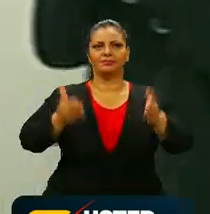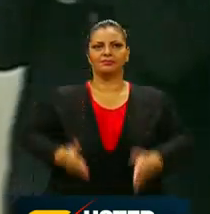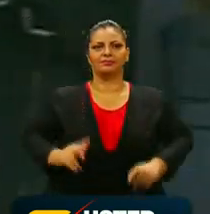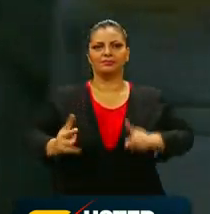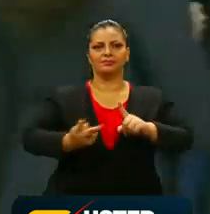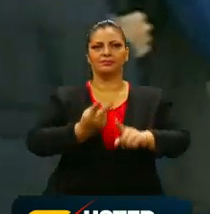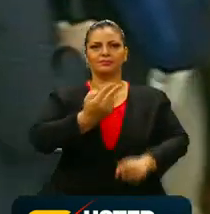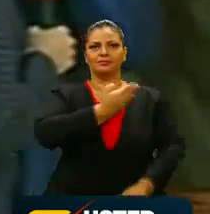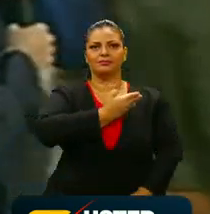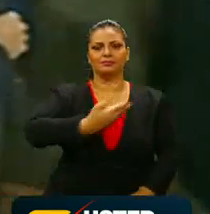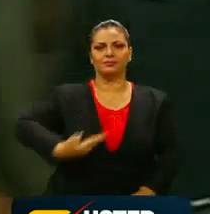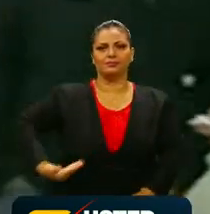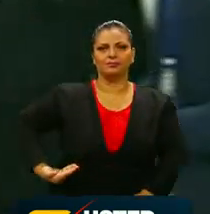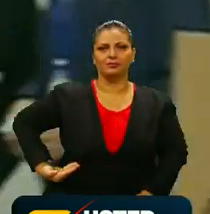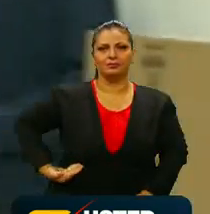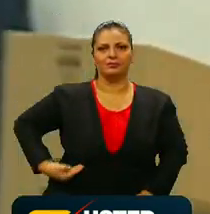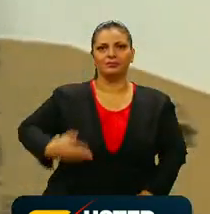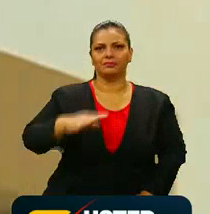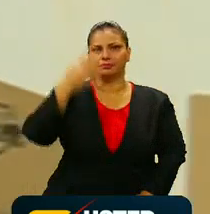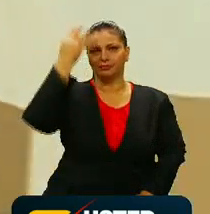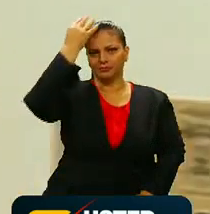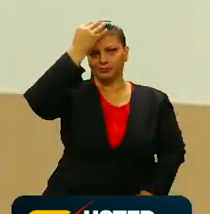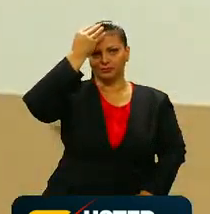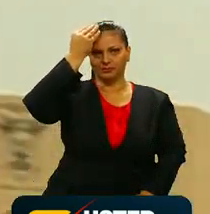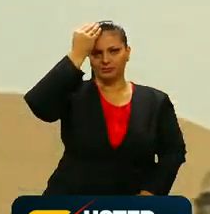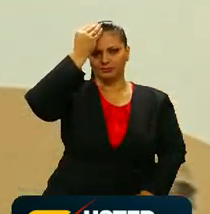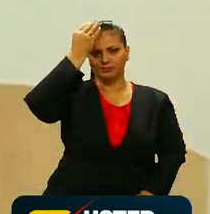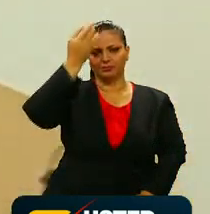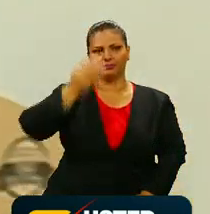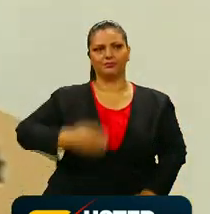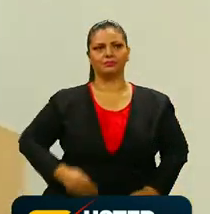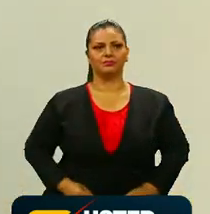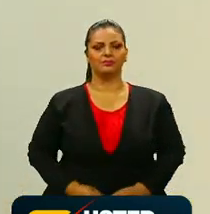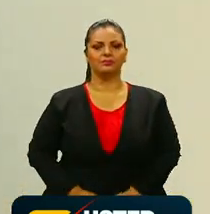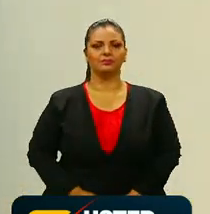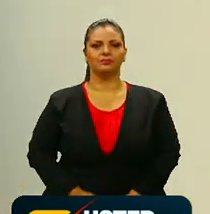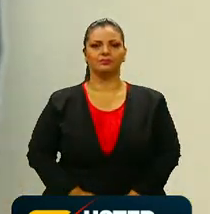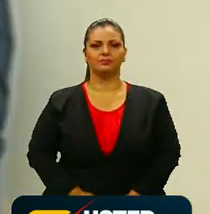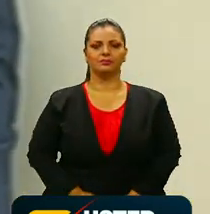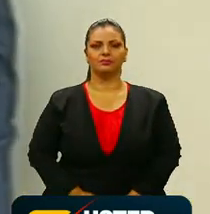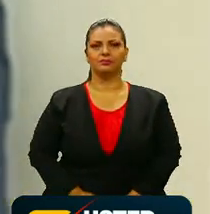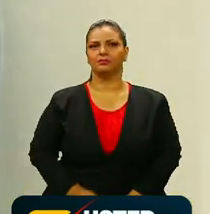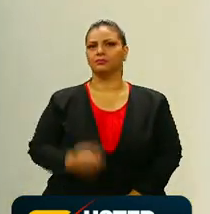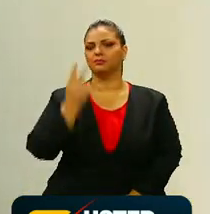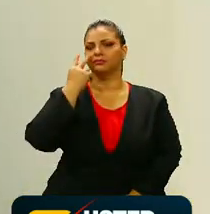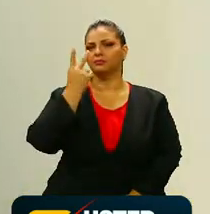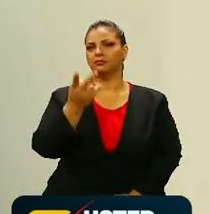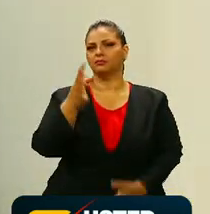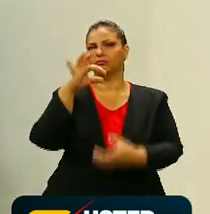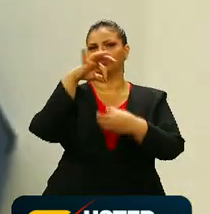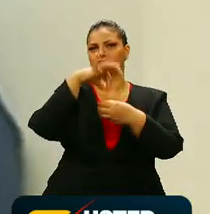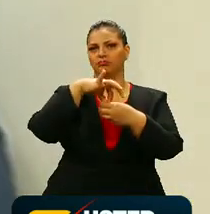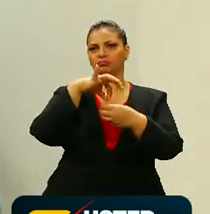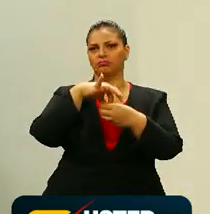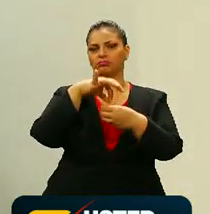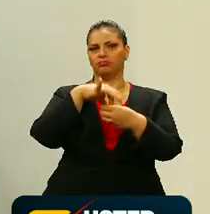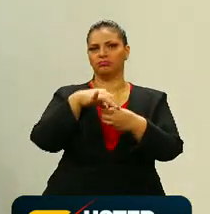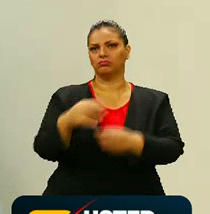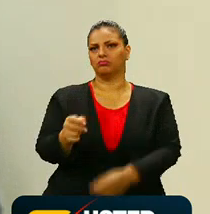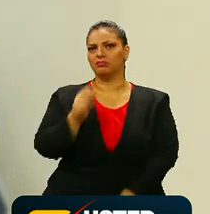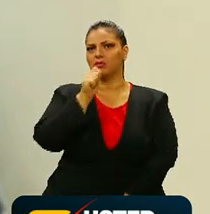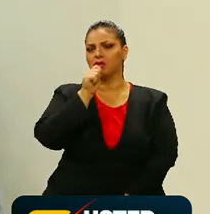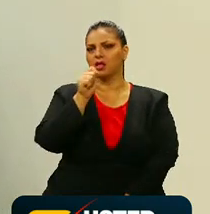movimiento oficialista Alianza País, Jorge Glass. Jorge Glass. Sufragando pocos medios de comunicación